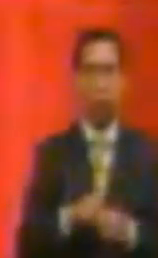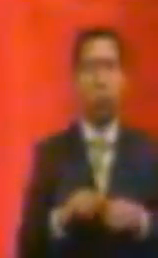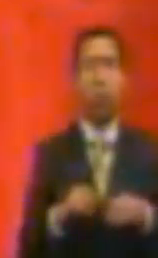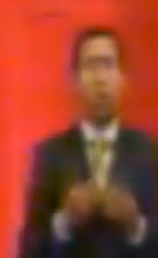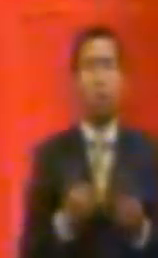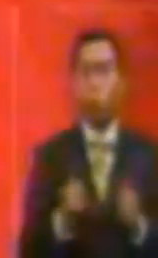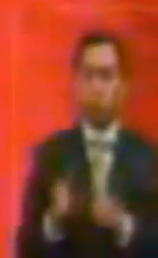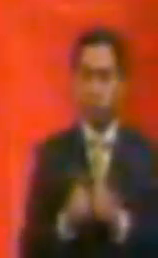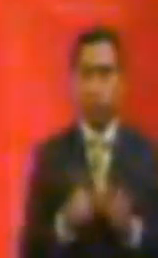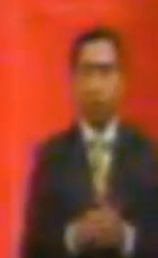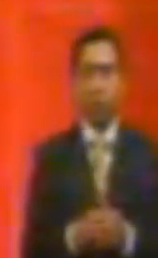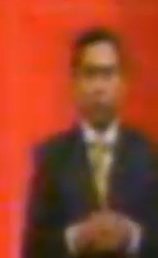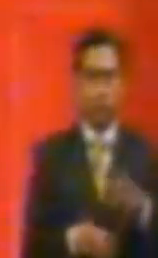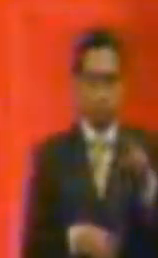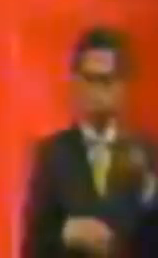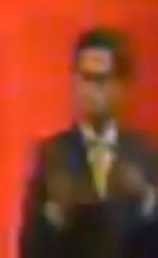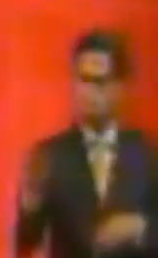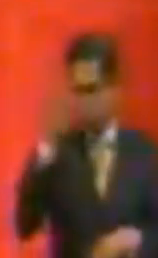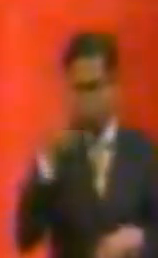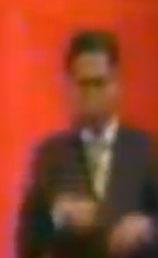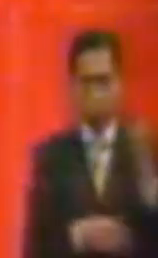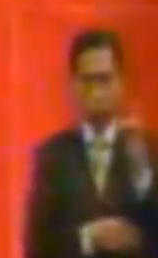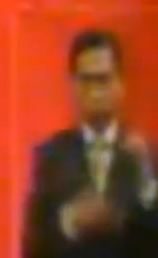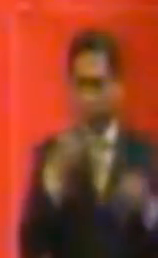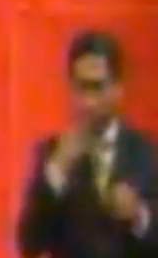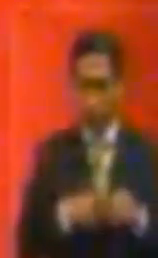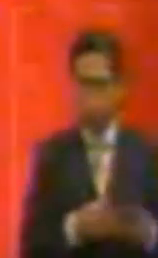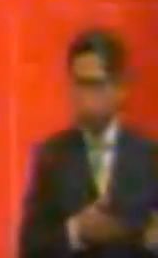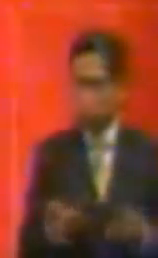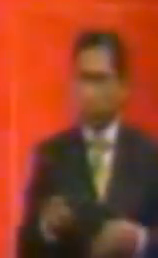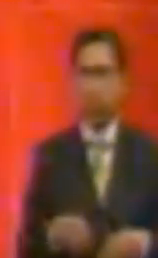conjuntamente entre Perú y Bolivia, tener un gasoducto hacia Ilo.